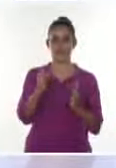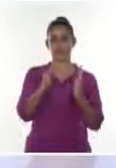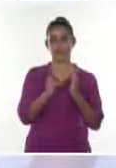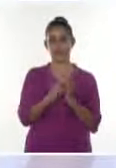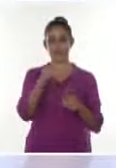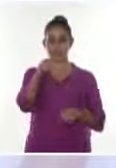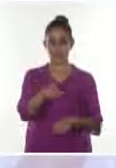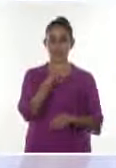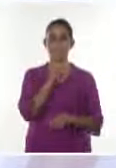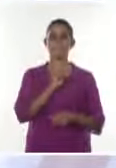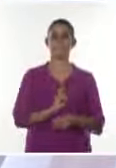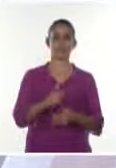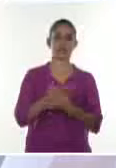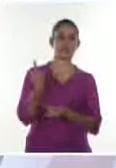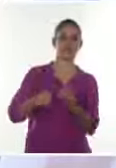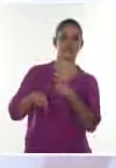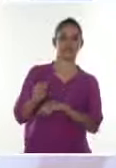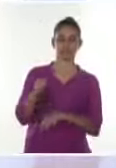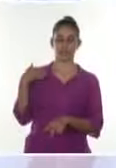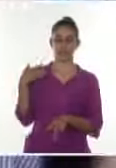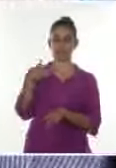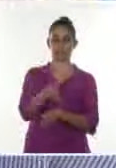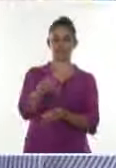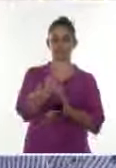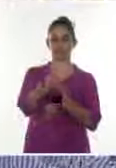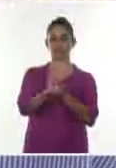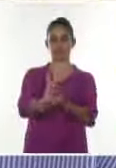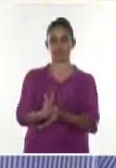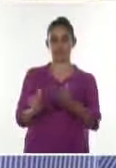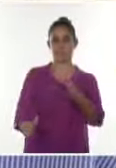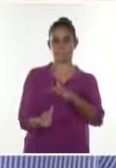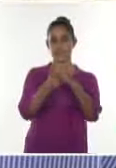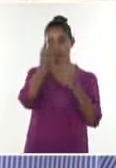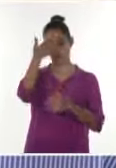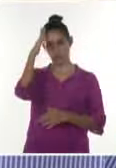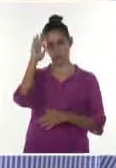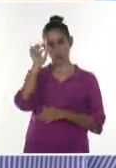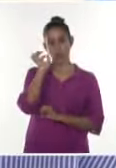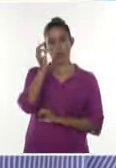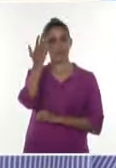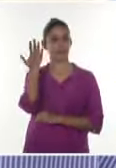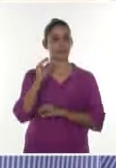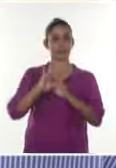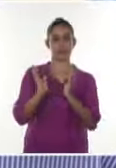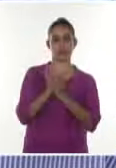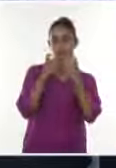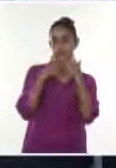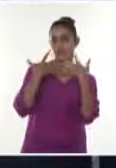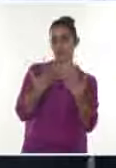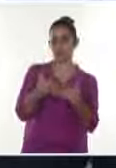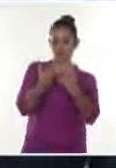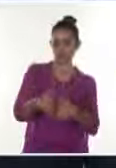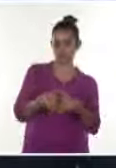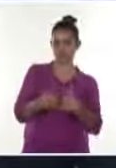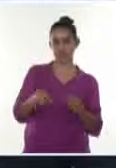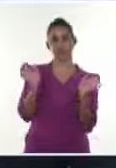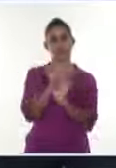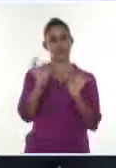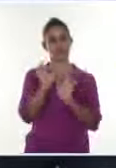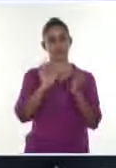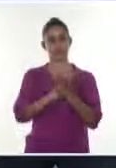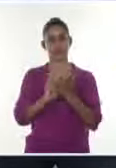presidente cubano Miguel Díaz-Canel Bermúdez, una entidad que en los últimos años no ha sido capaz de producir con eficiencia en sus tierras debido